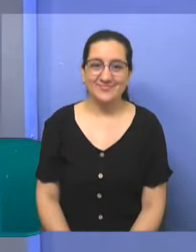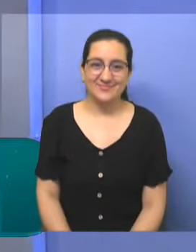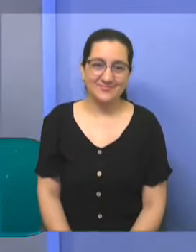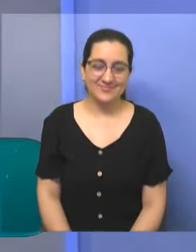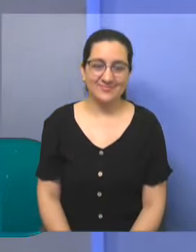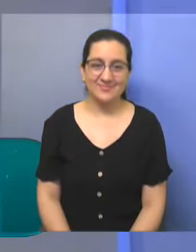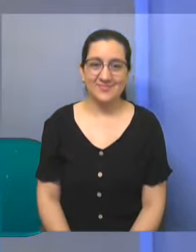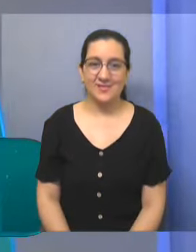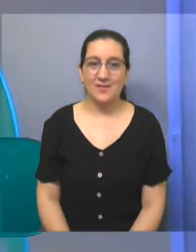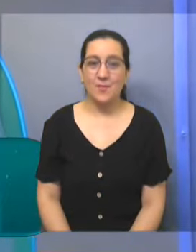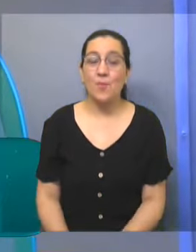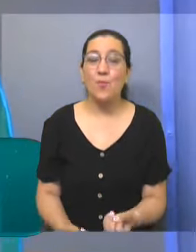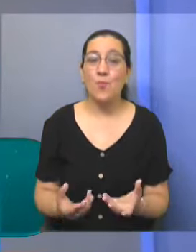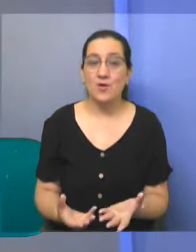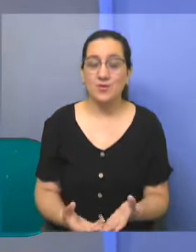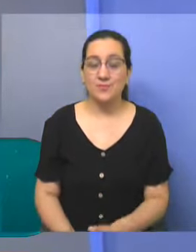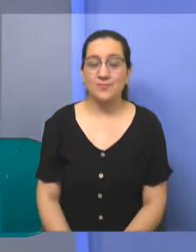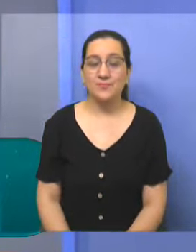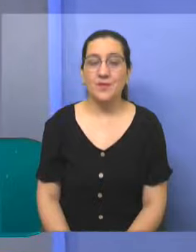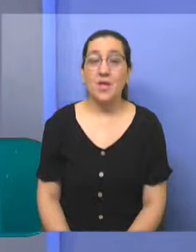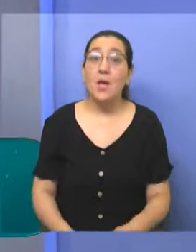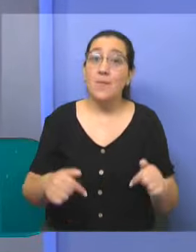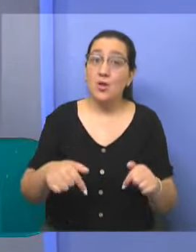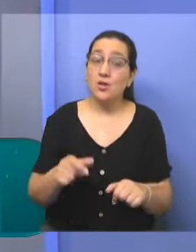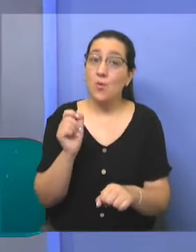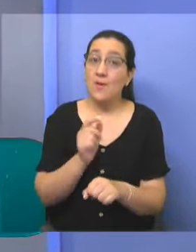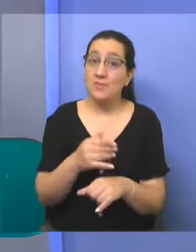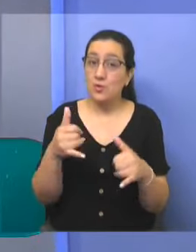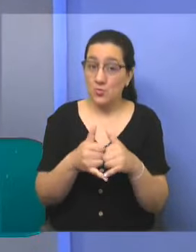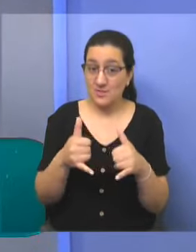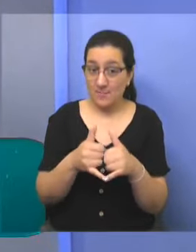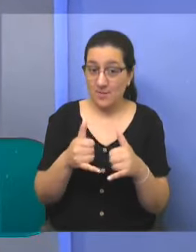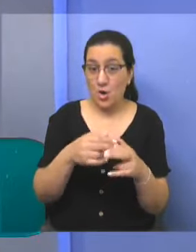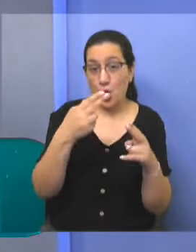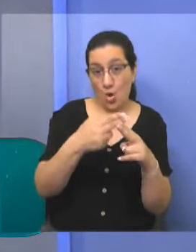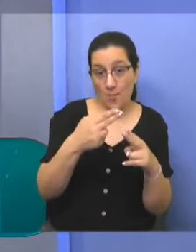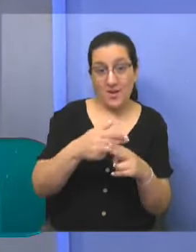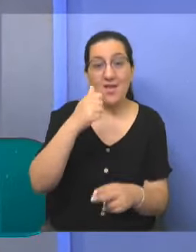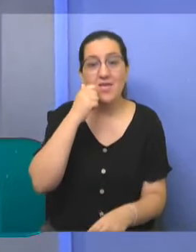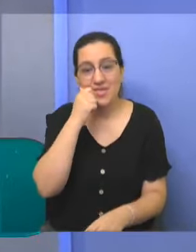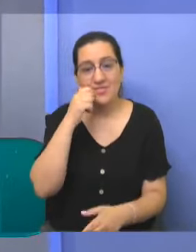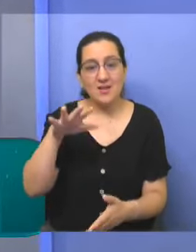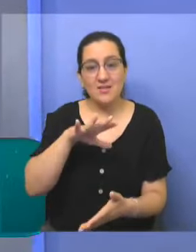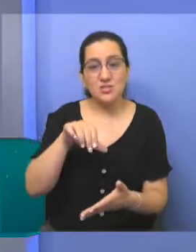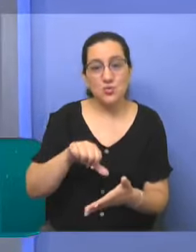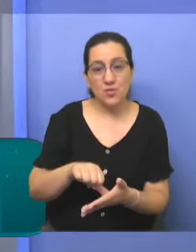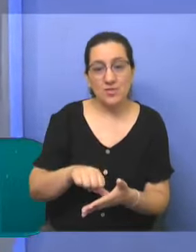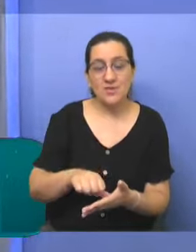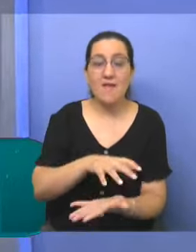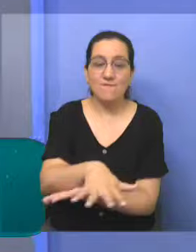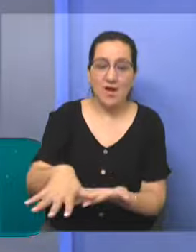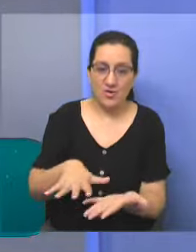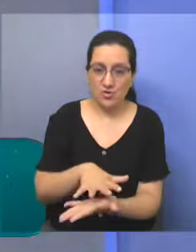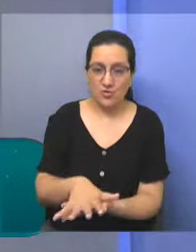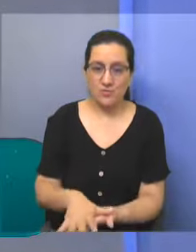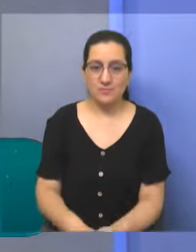Anónimo era una... Bueno, esa es nuestra consigna para el día de hoy para que ustedes nos manden por nuestro WhatsApp el nombre, la edad, la ciudad y el barrio.